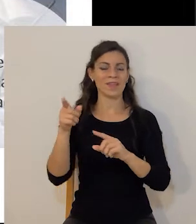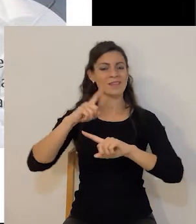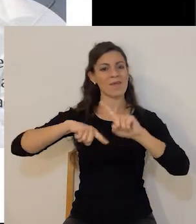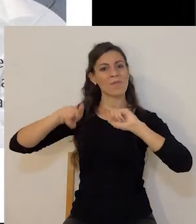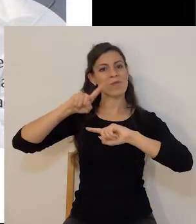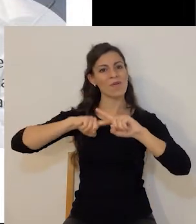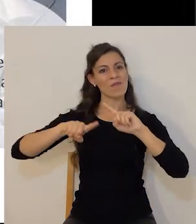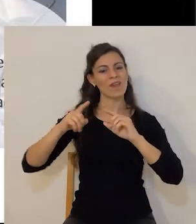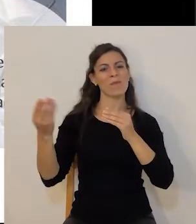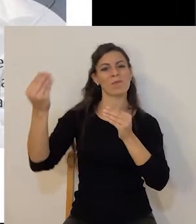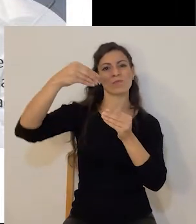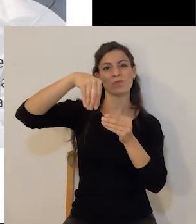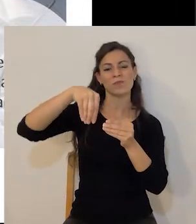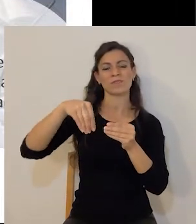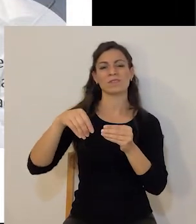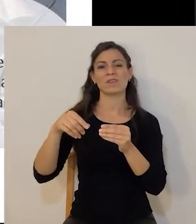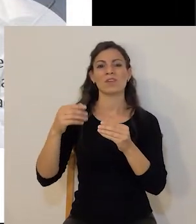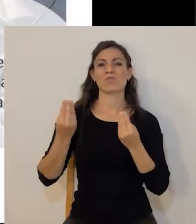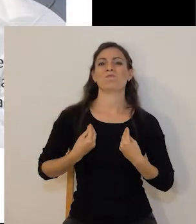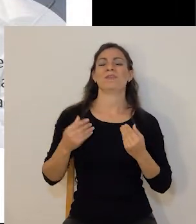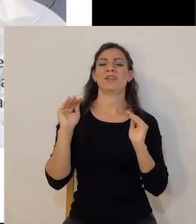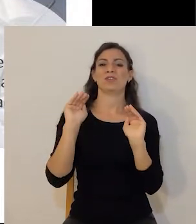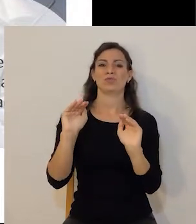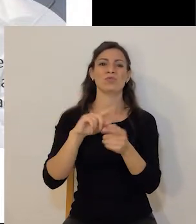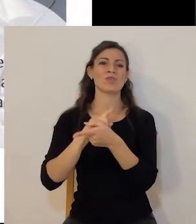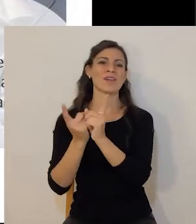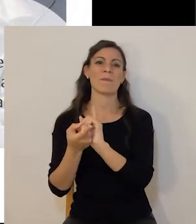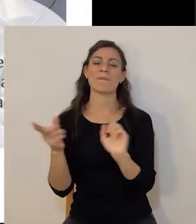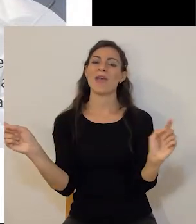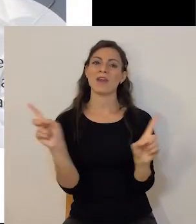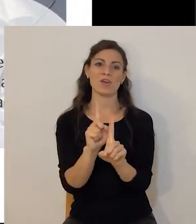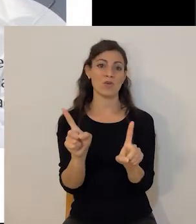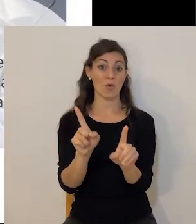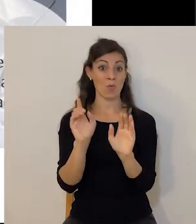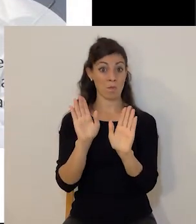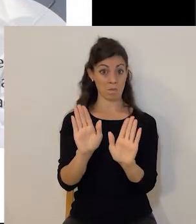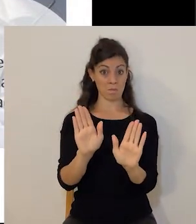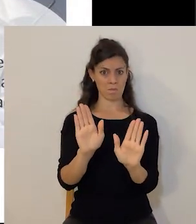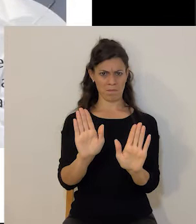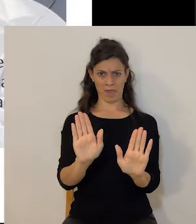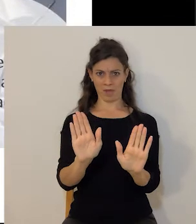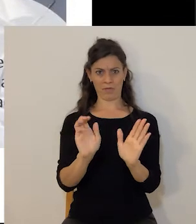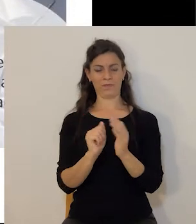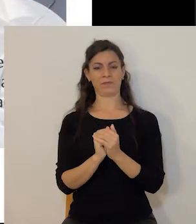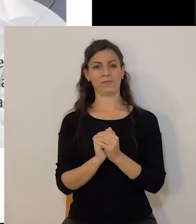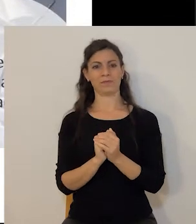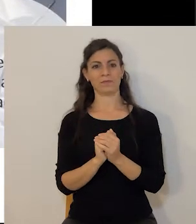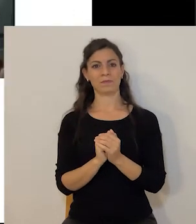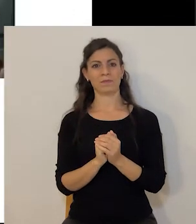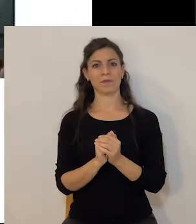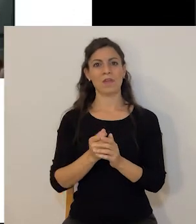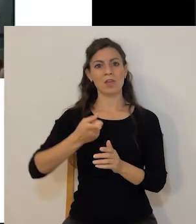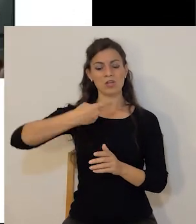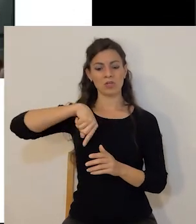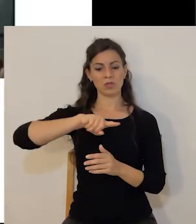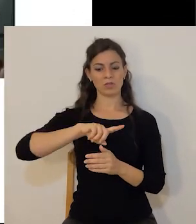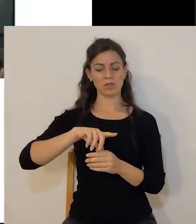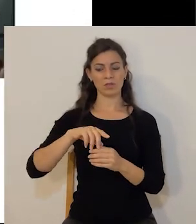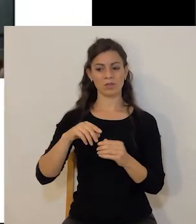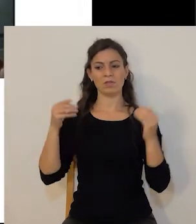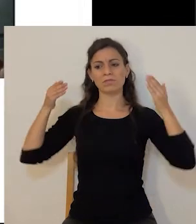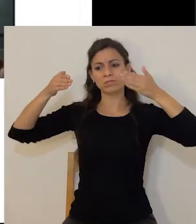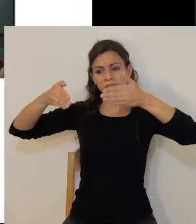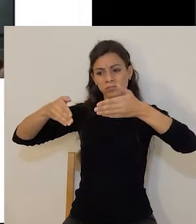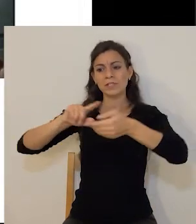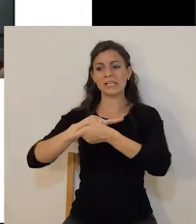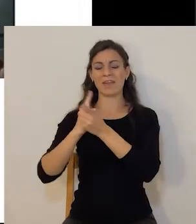que va a tener añadida a lo largo de su vida, pero sí podemos cambiar cómo nos lo tomamos, ¿no?